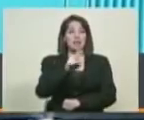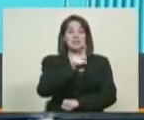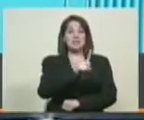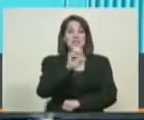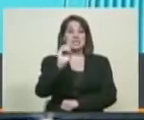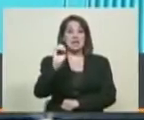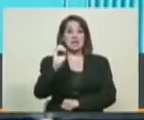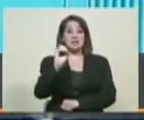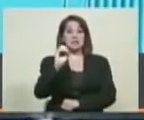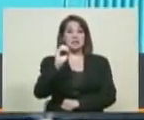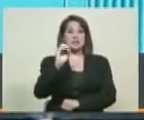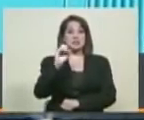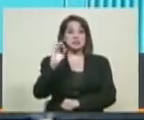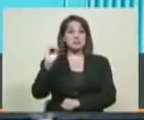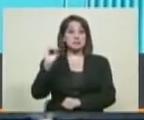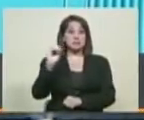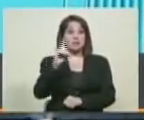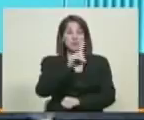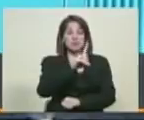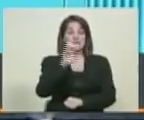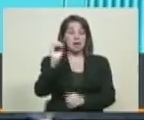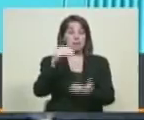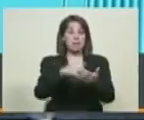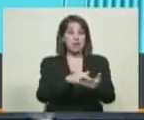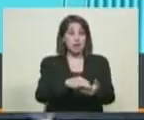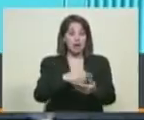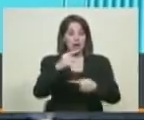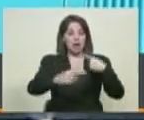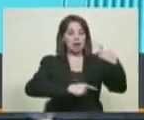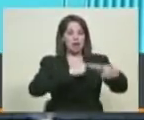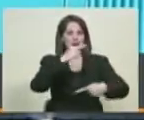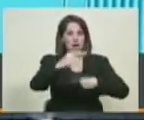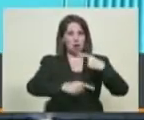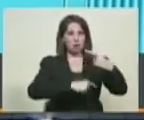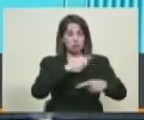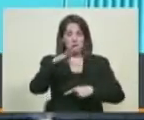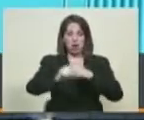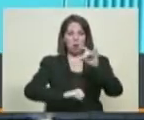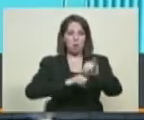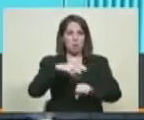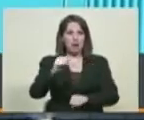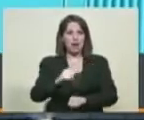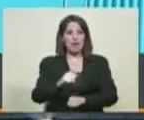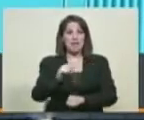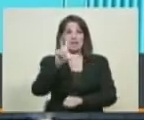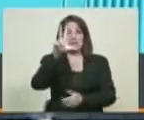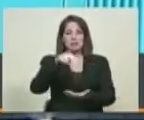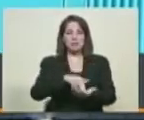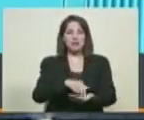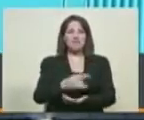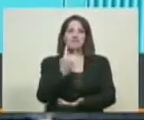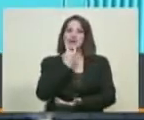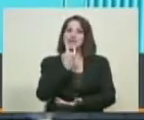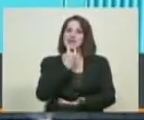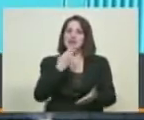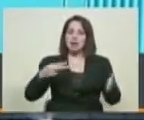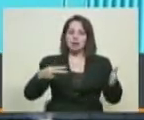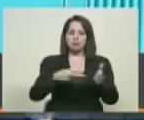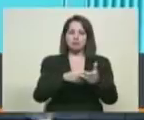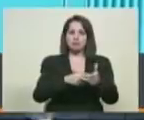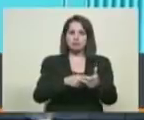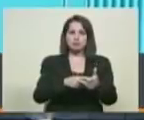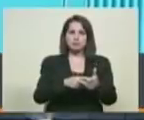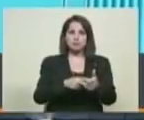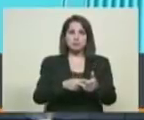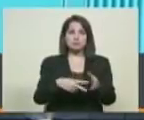cauchos y para la adquisición de 3.000 baterías y además insumos para